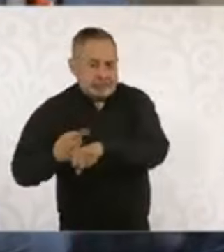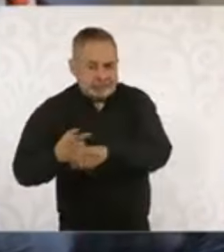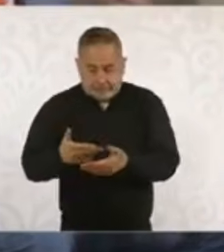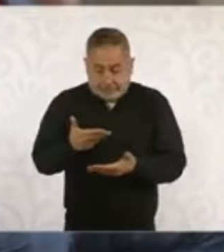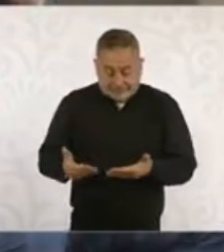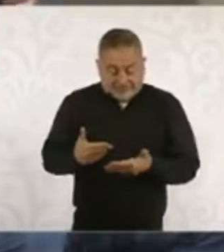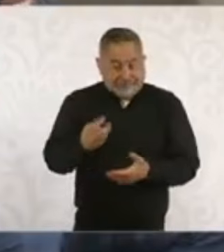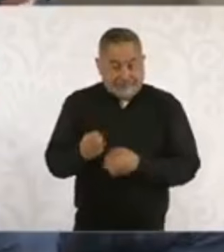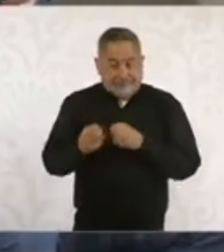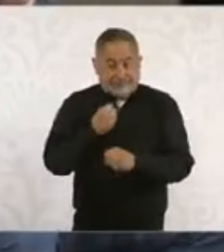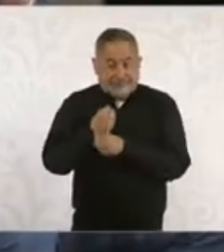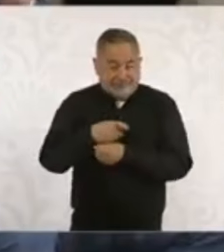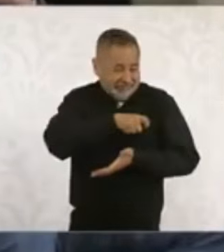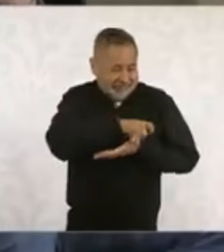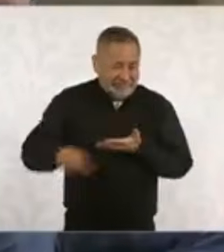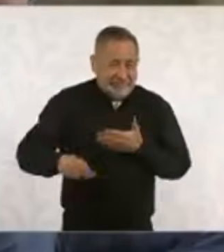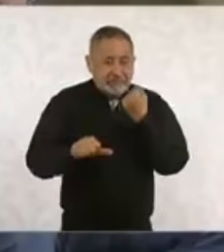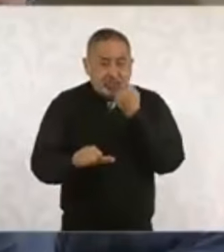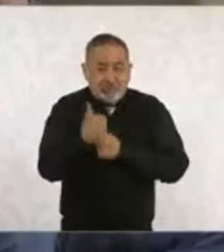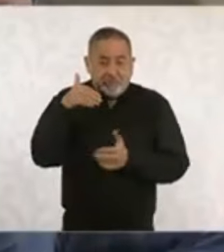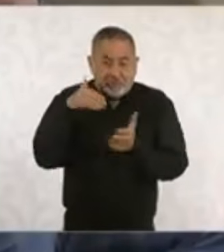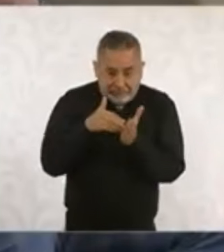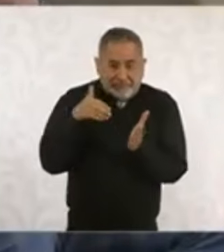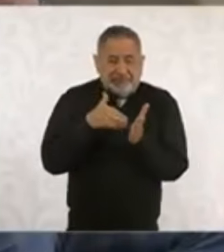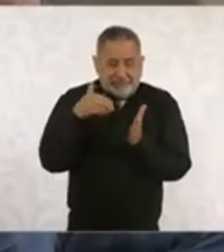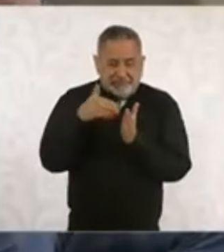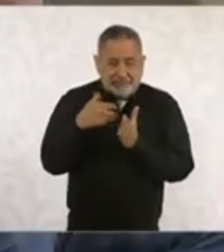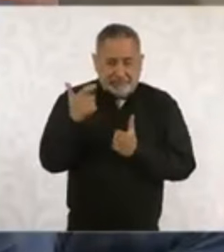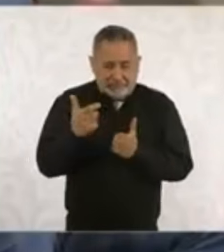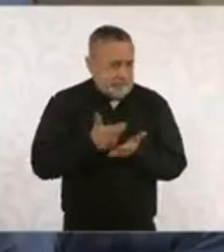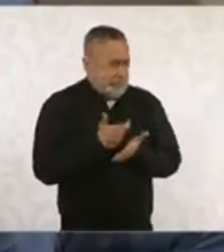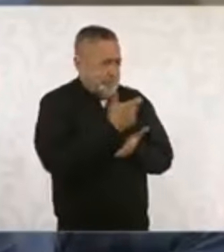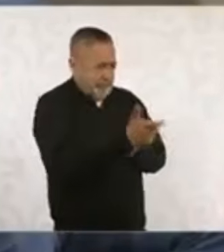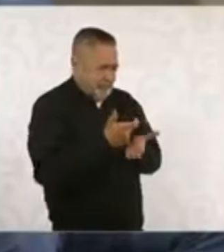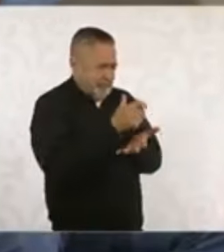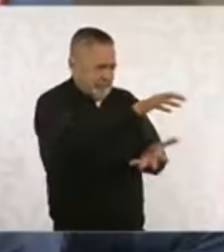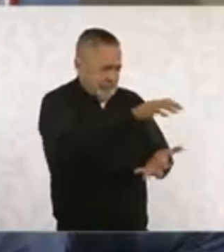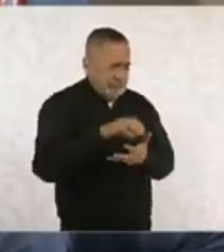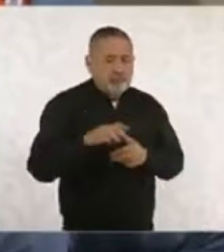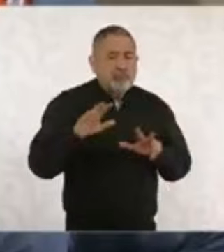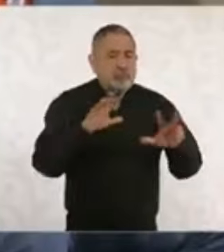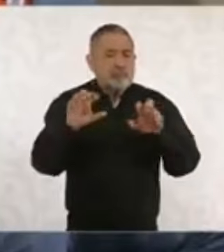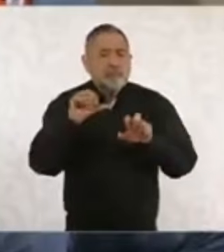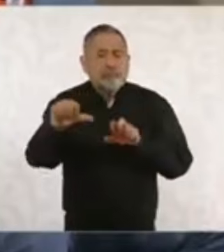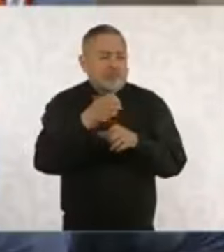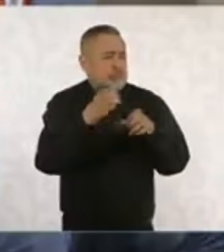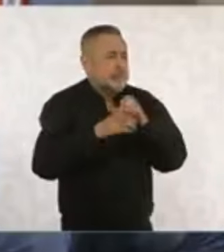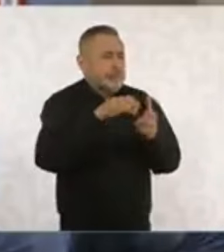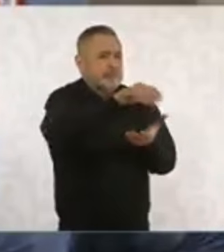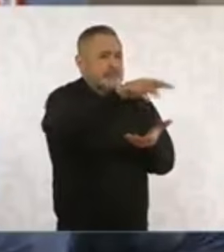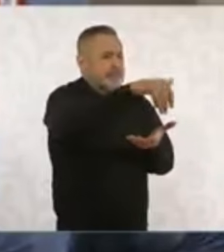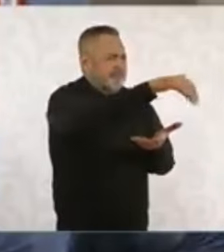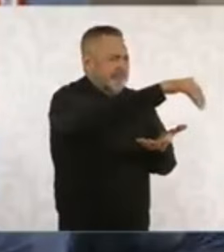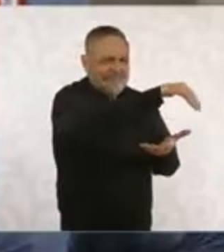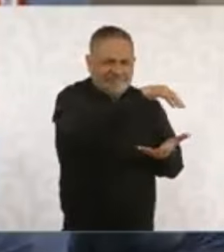se inviertan más de 11.000 millones de pesos en 816 equipos médicos de